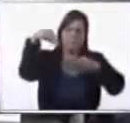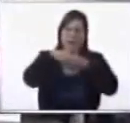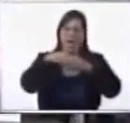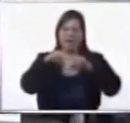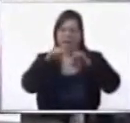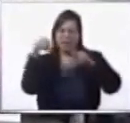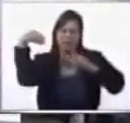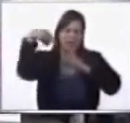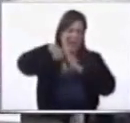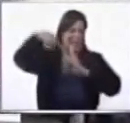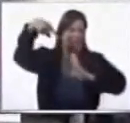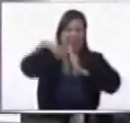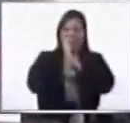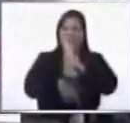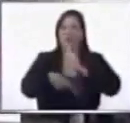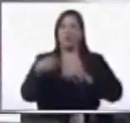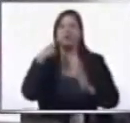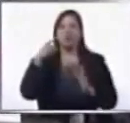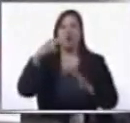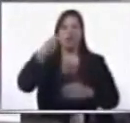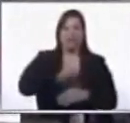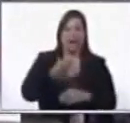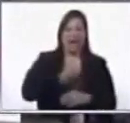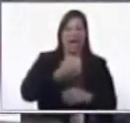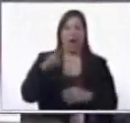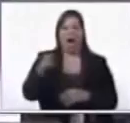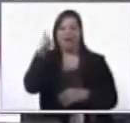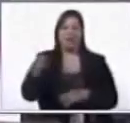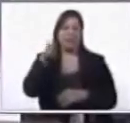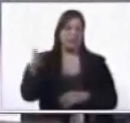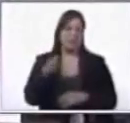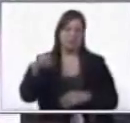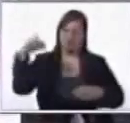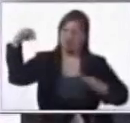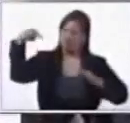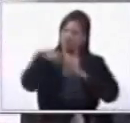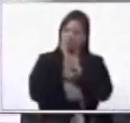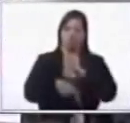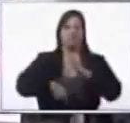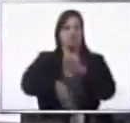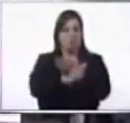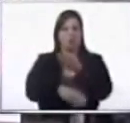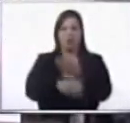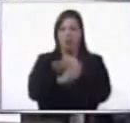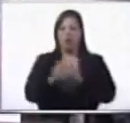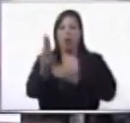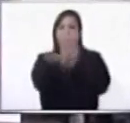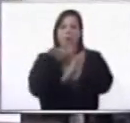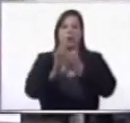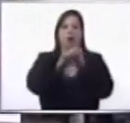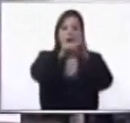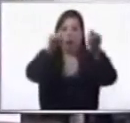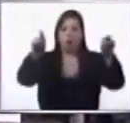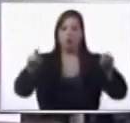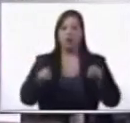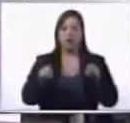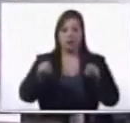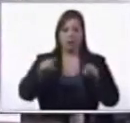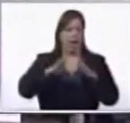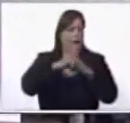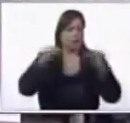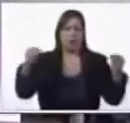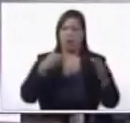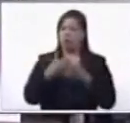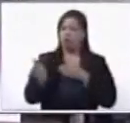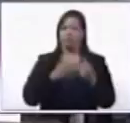corazón allí de Baruta, de Chacao, de Latillo. Voy a protegerlos a ustedes, inclusive,